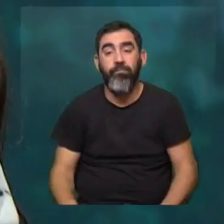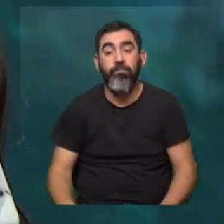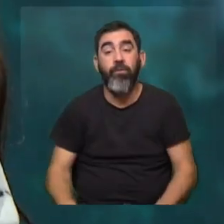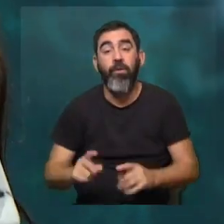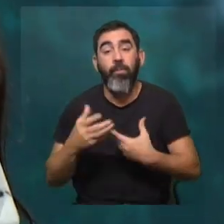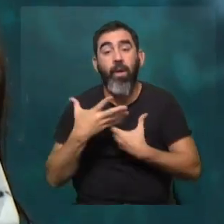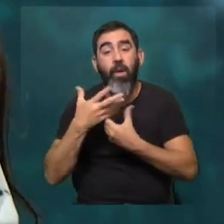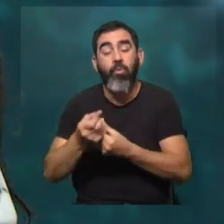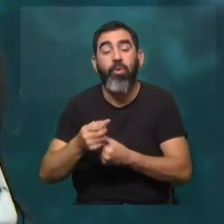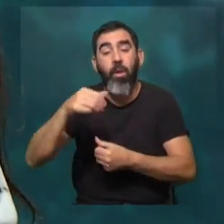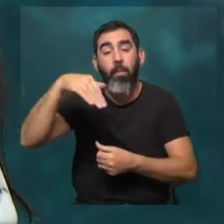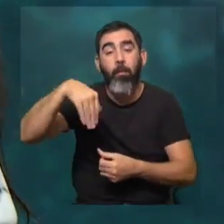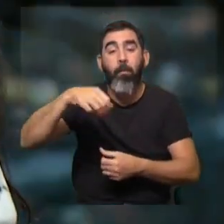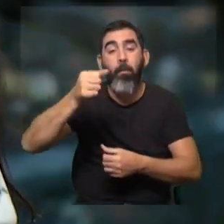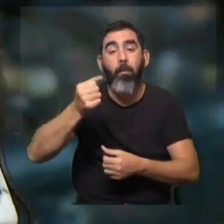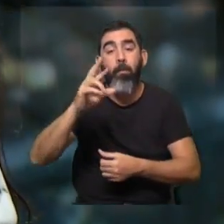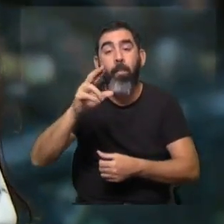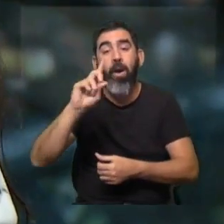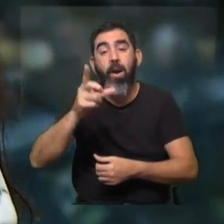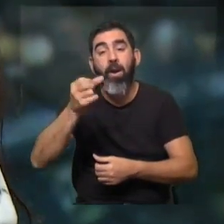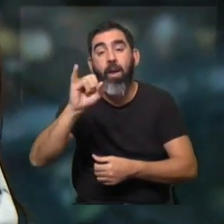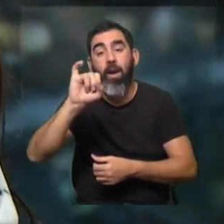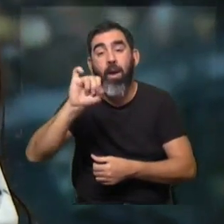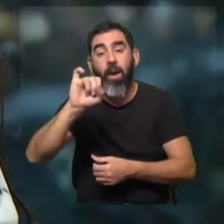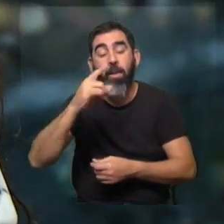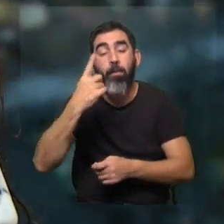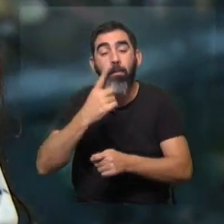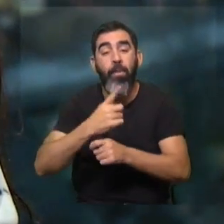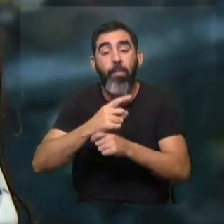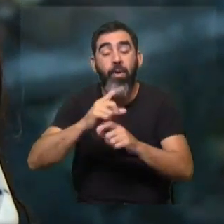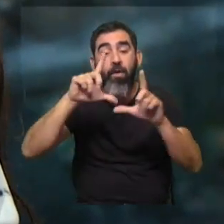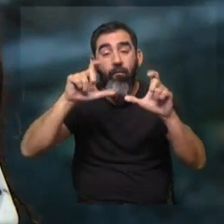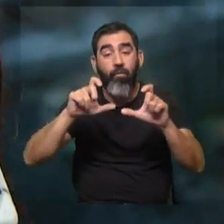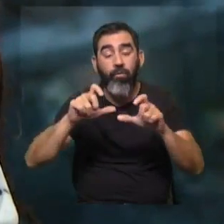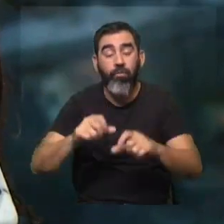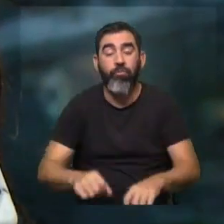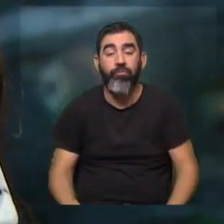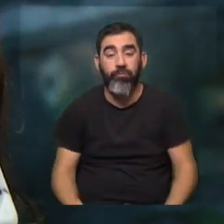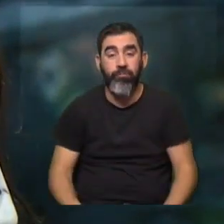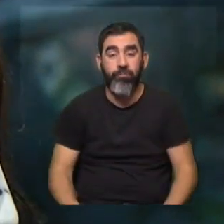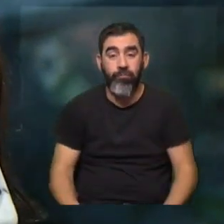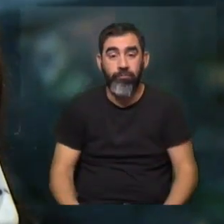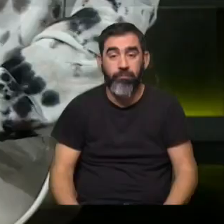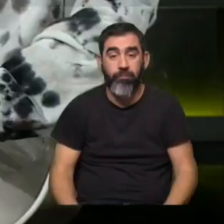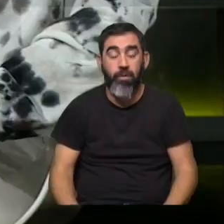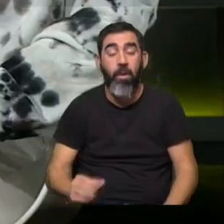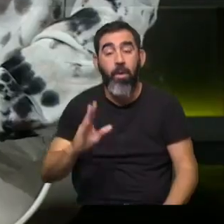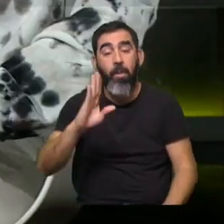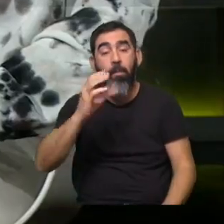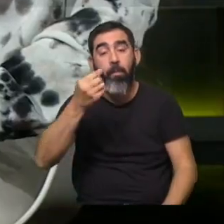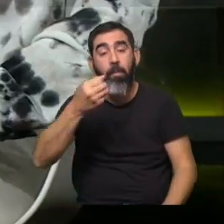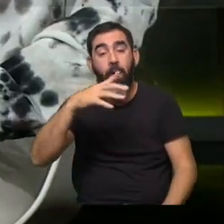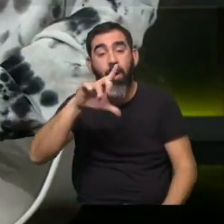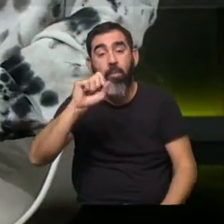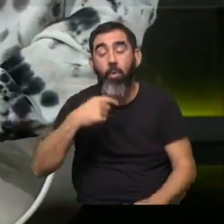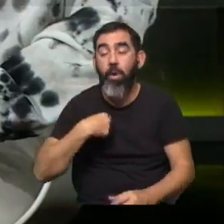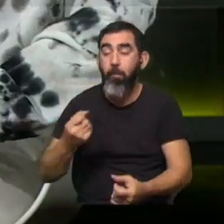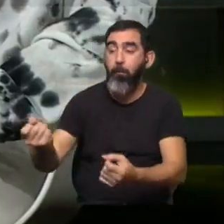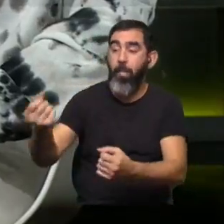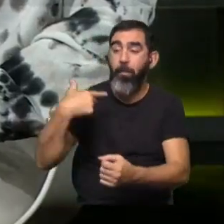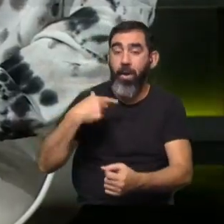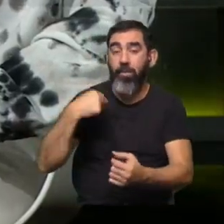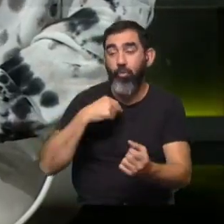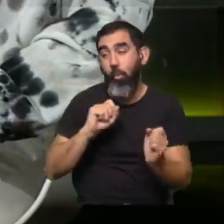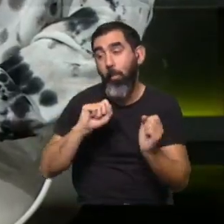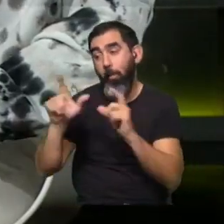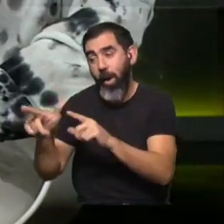con el Margay, la primera foto que originó toda la búsqueda de José Luis Abondet. Y Pablo, el intermediario que me lo mandó a mí, que llegó a Nadia